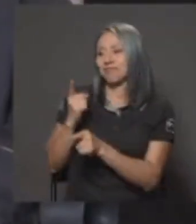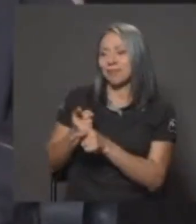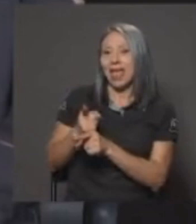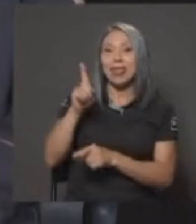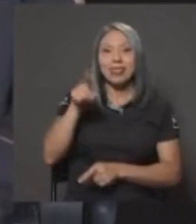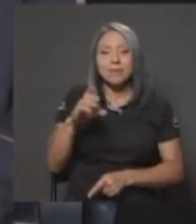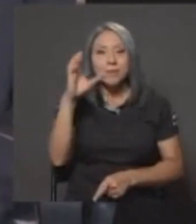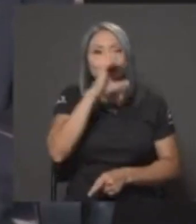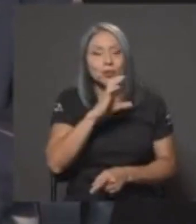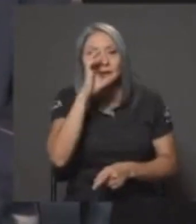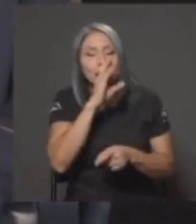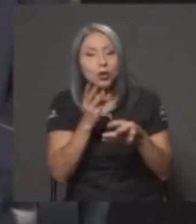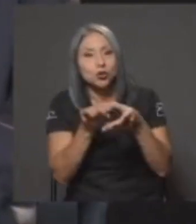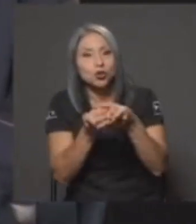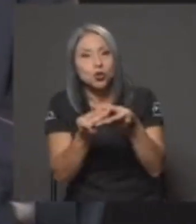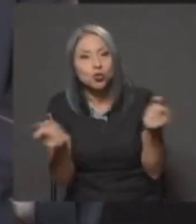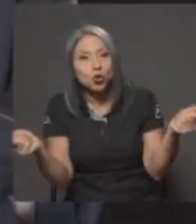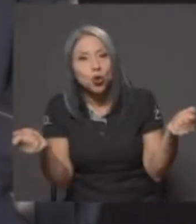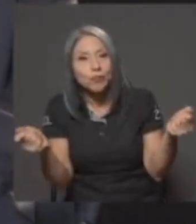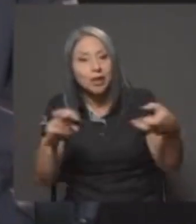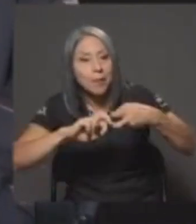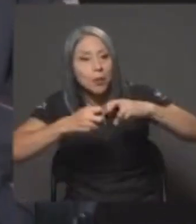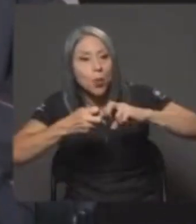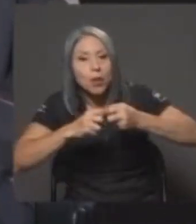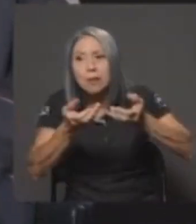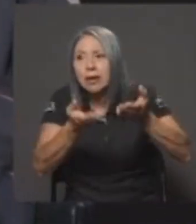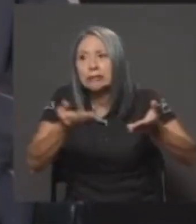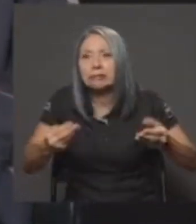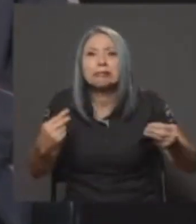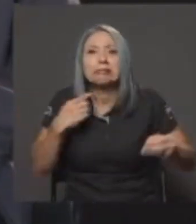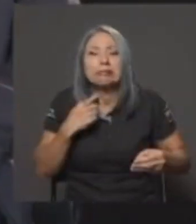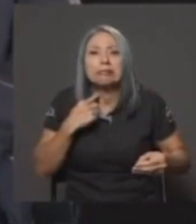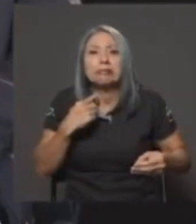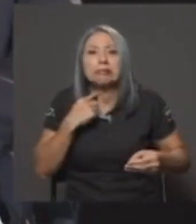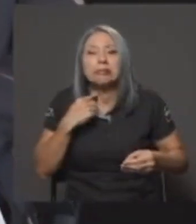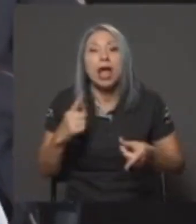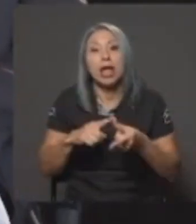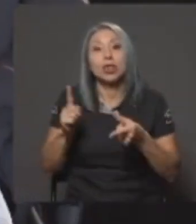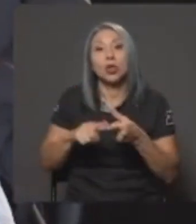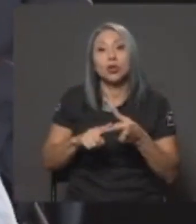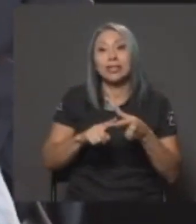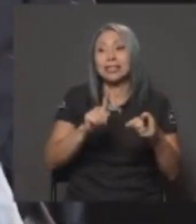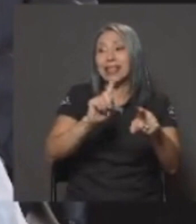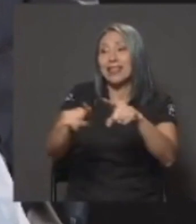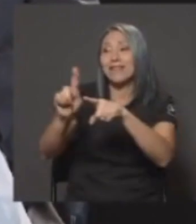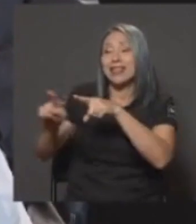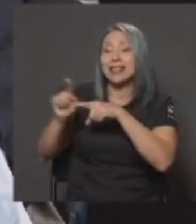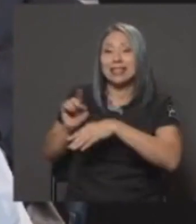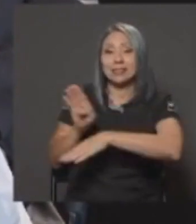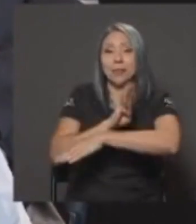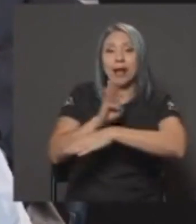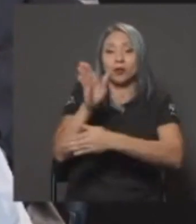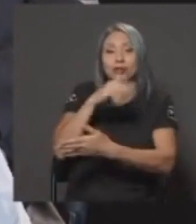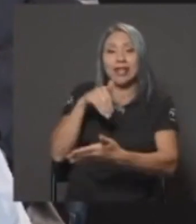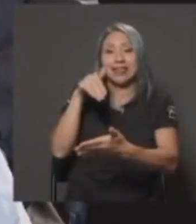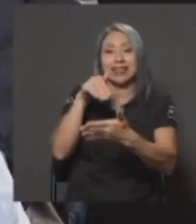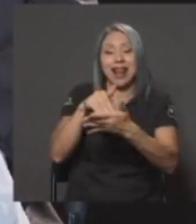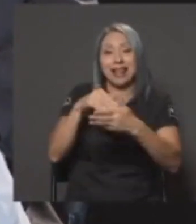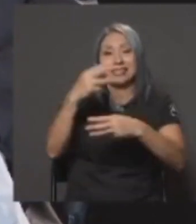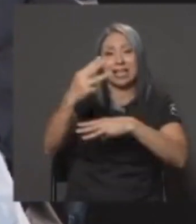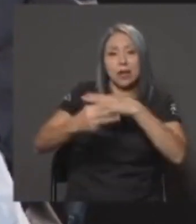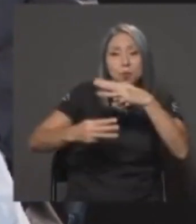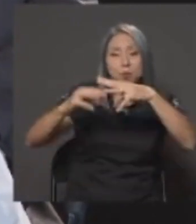alguna solución, ¿verdad?, ante este problema de la inflación. Y lo que hicieron los bancos centrales en el mundo también